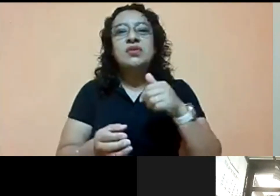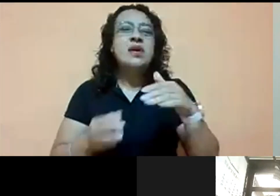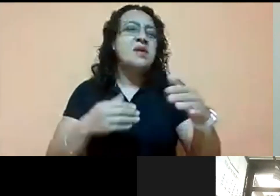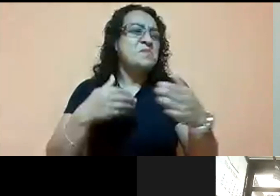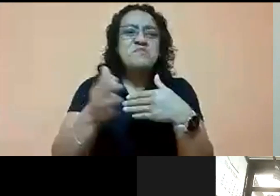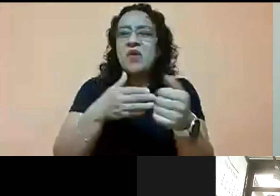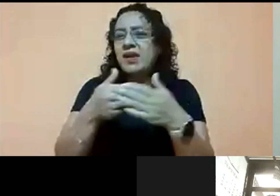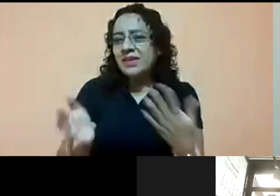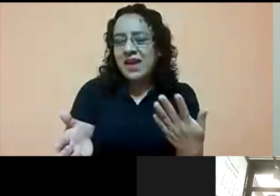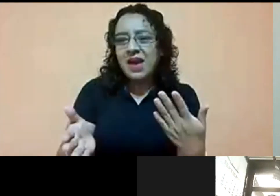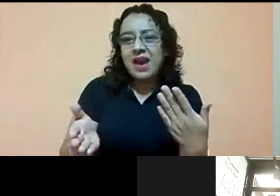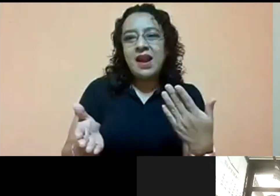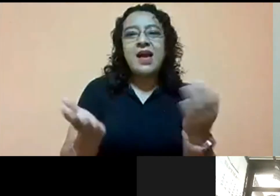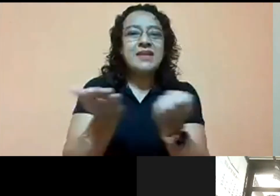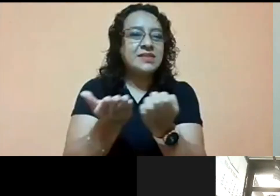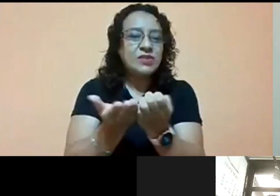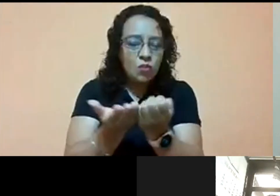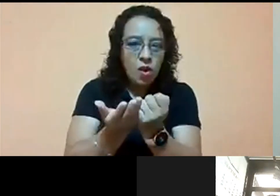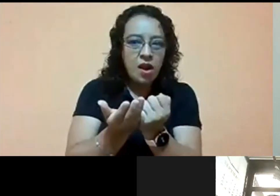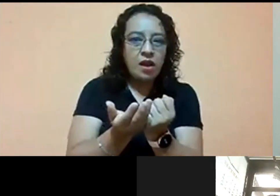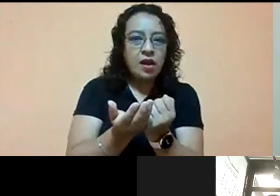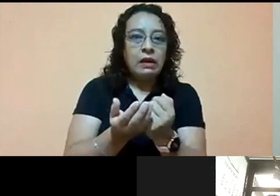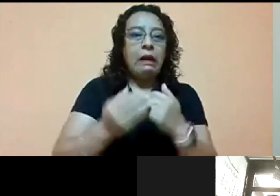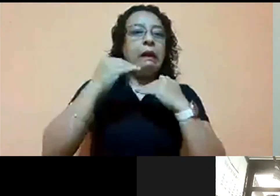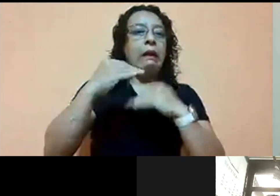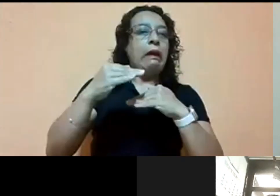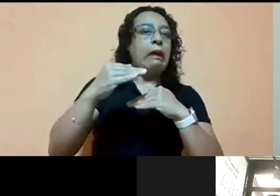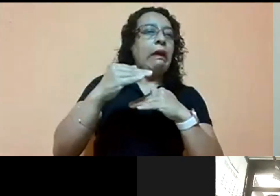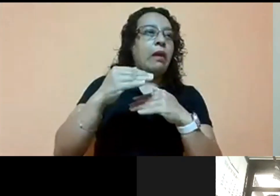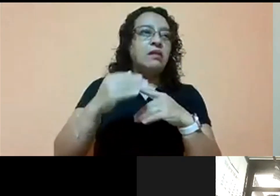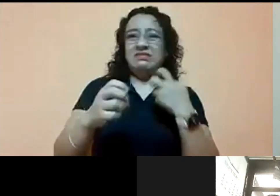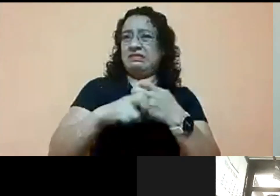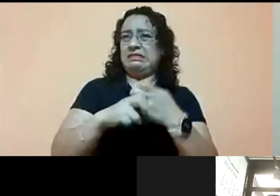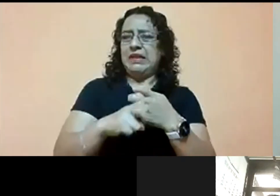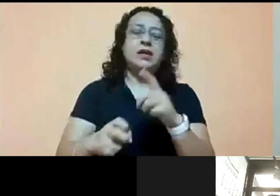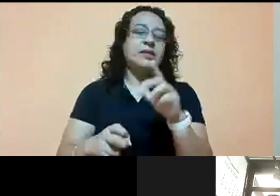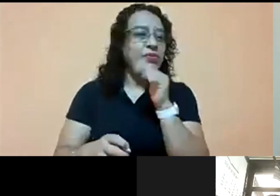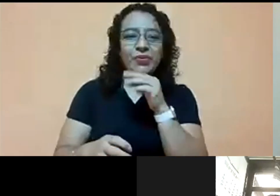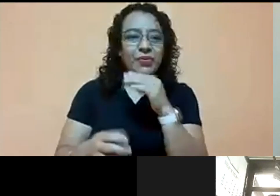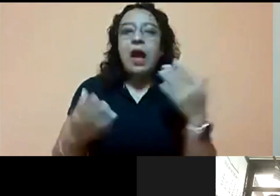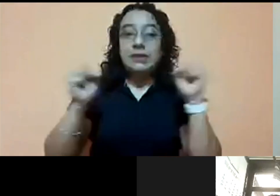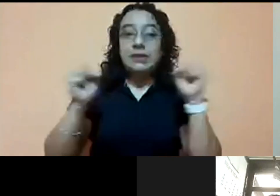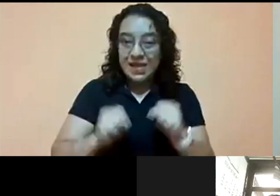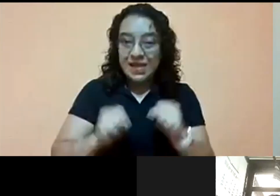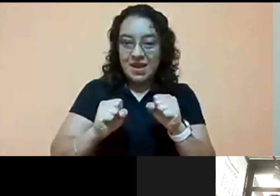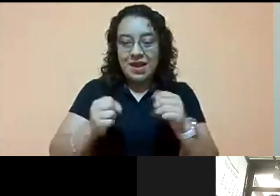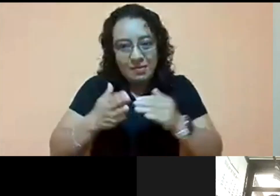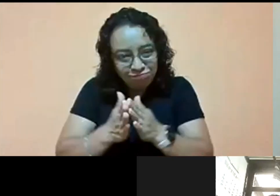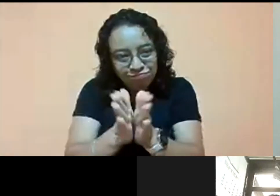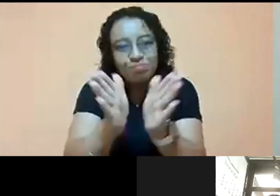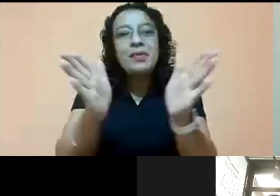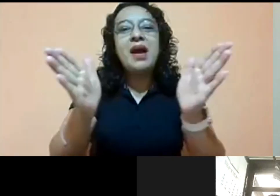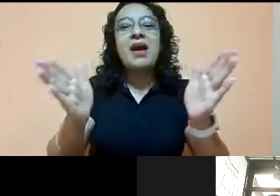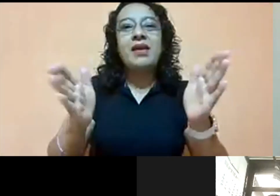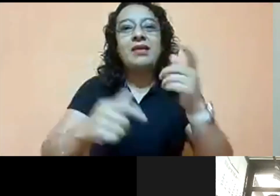siempre han dificultado que la educación inclusiva siga avanzando. Este día también, pues quiero agradecer